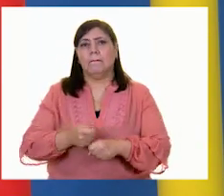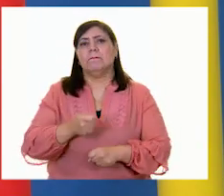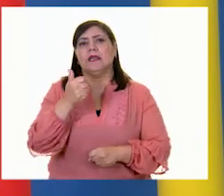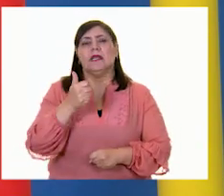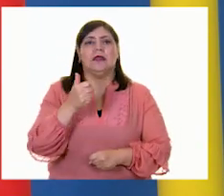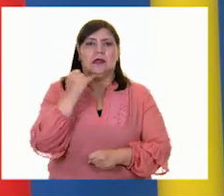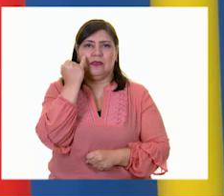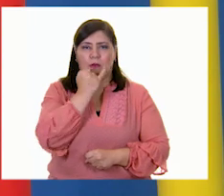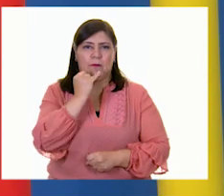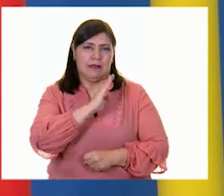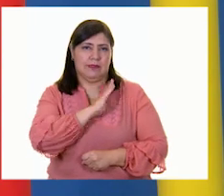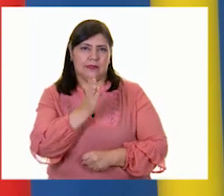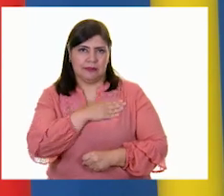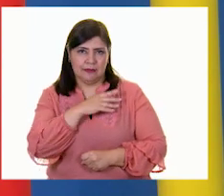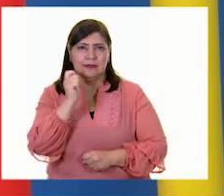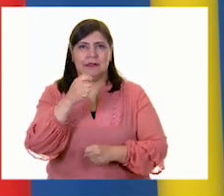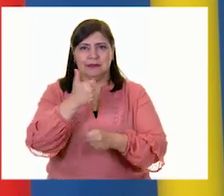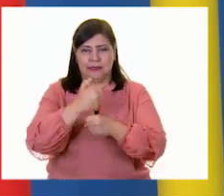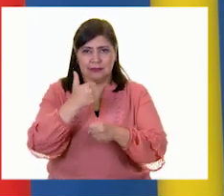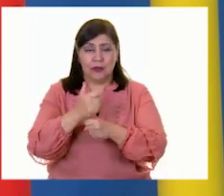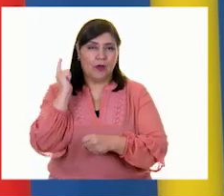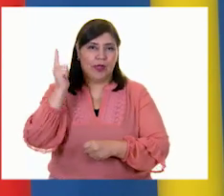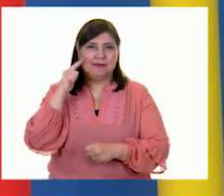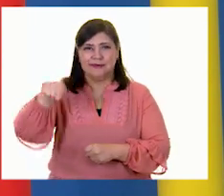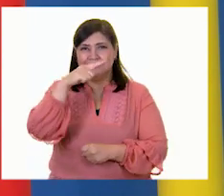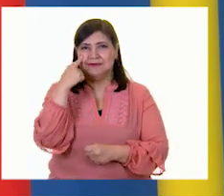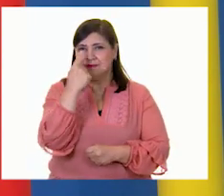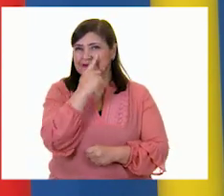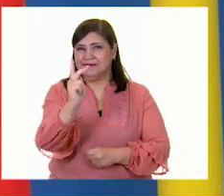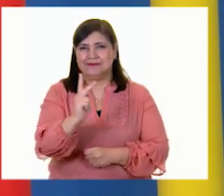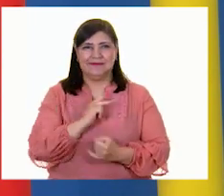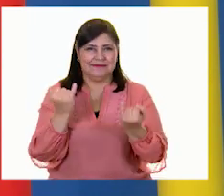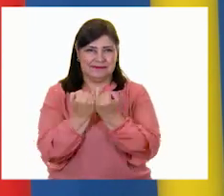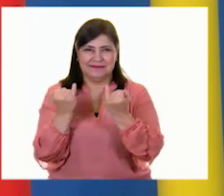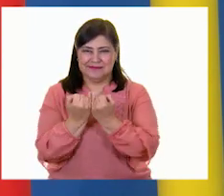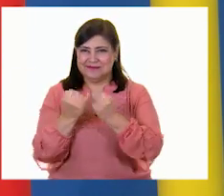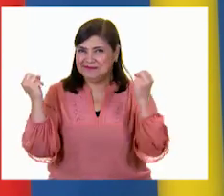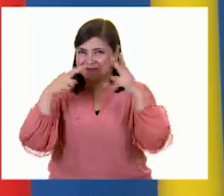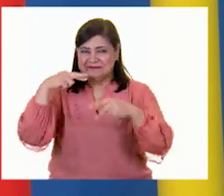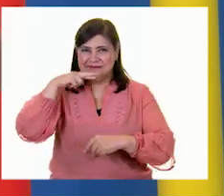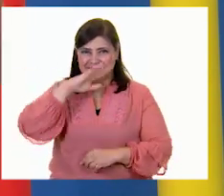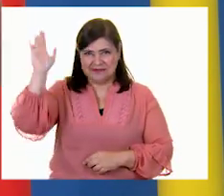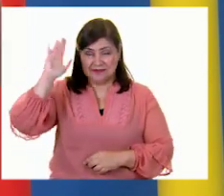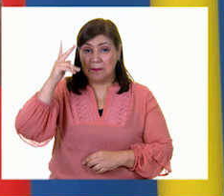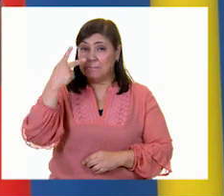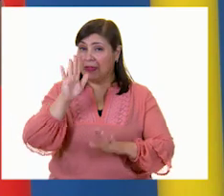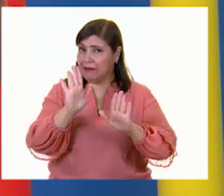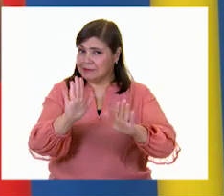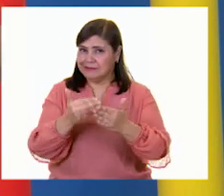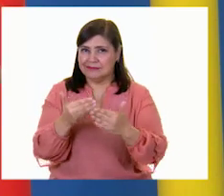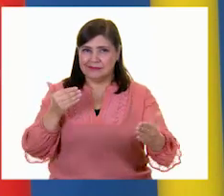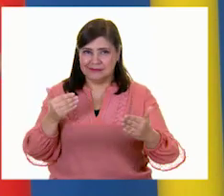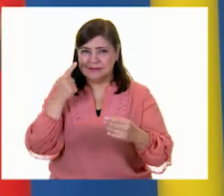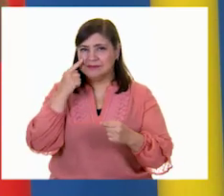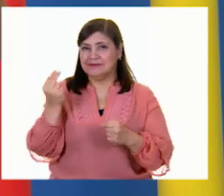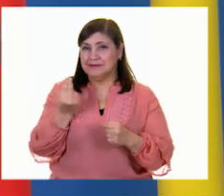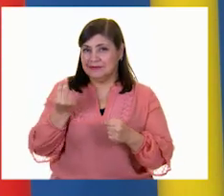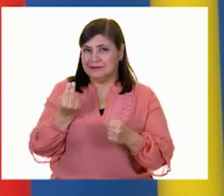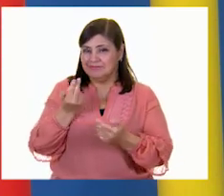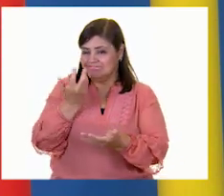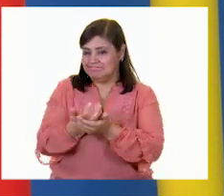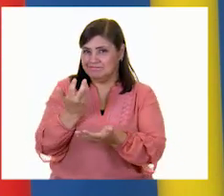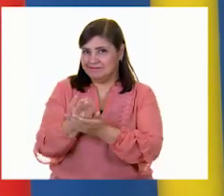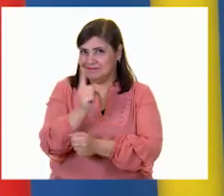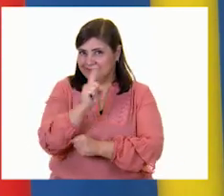y espero que lo hayan disfrutado tanto como la maestra Gavillo. Nos vemos, hasta la próxima. Pero antes, a movernos un